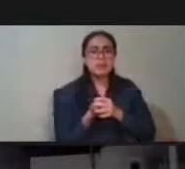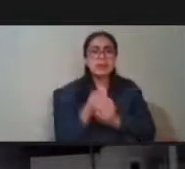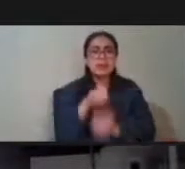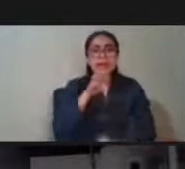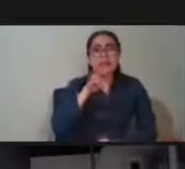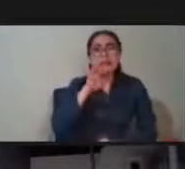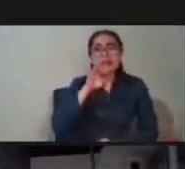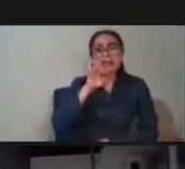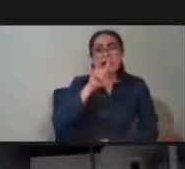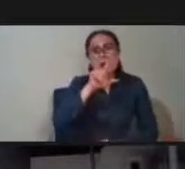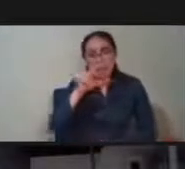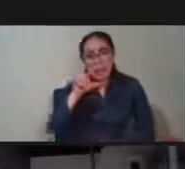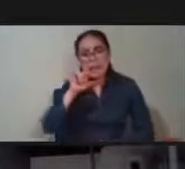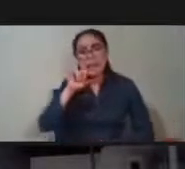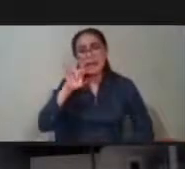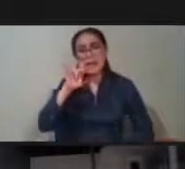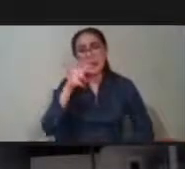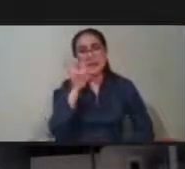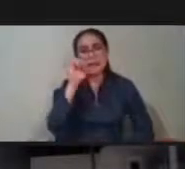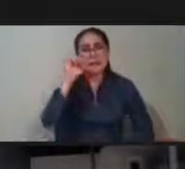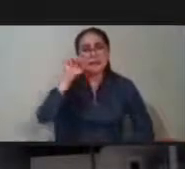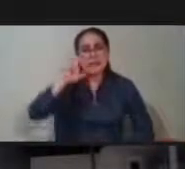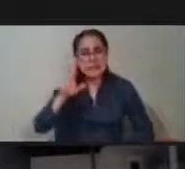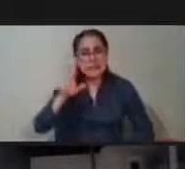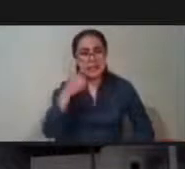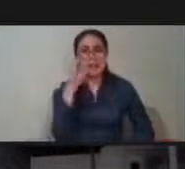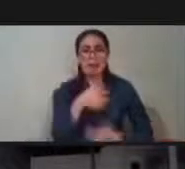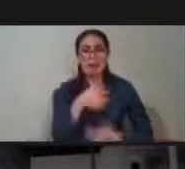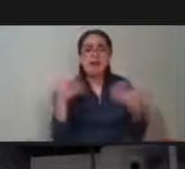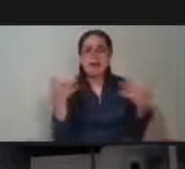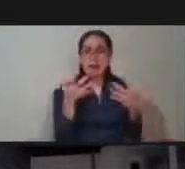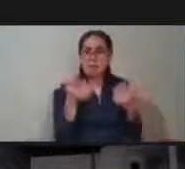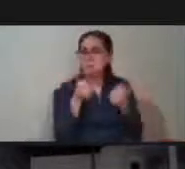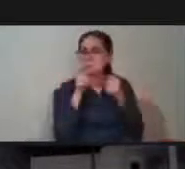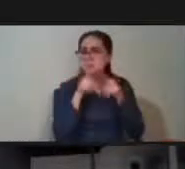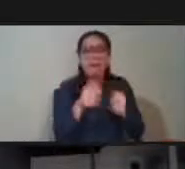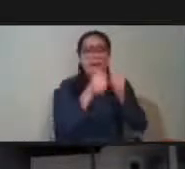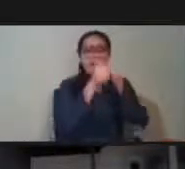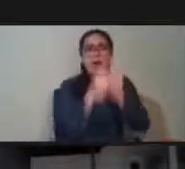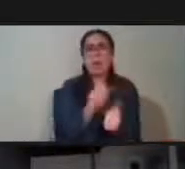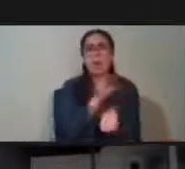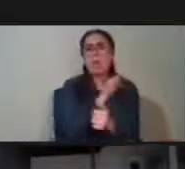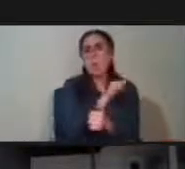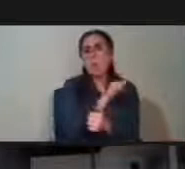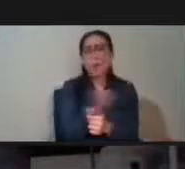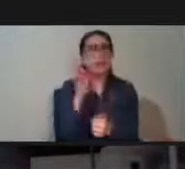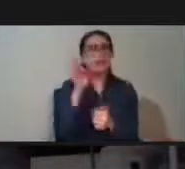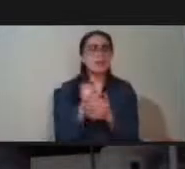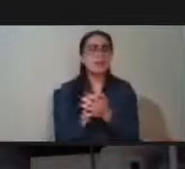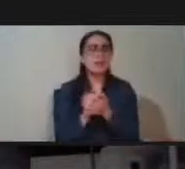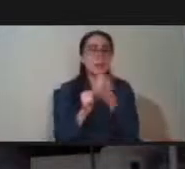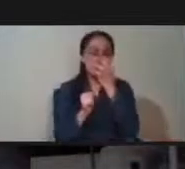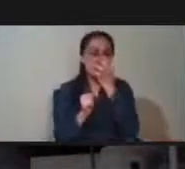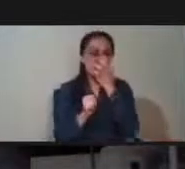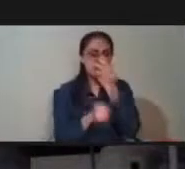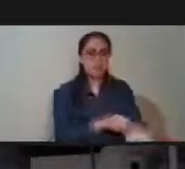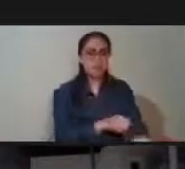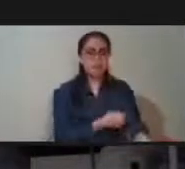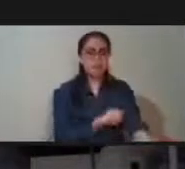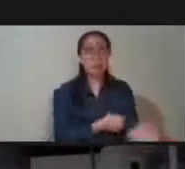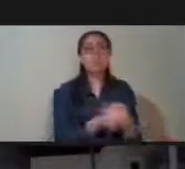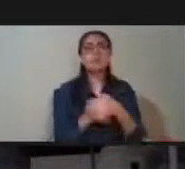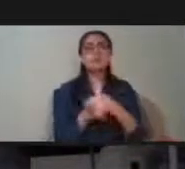Chin, indudablemente, que yo creo que ya llegó para quedarse en varias casas, por supuesto,